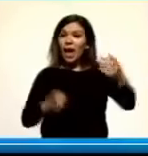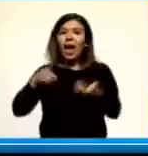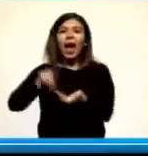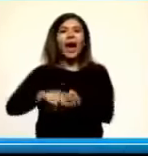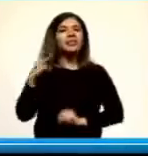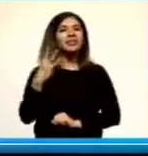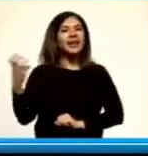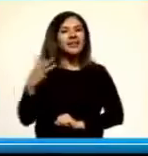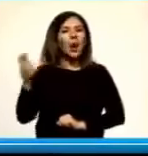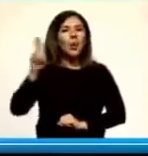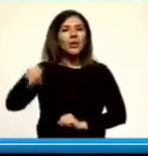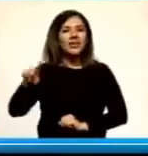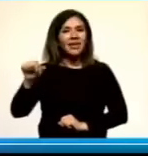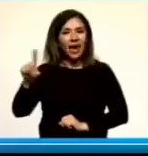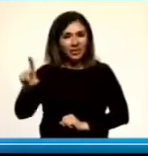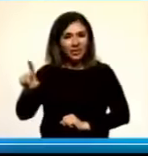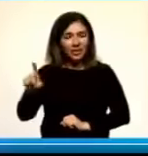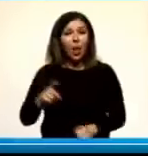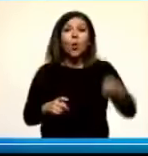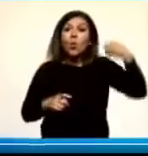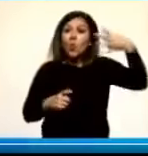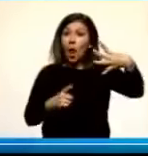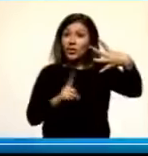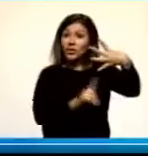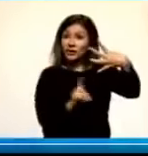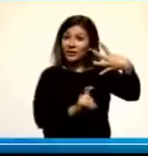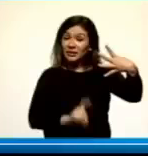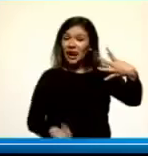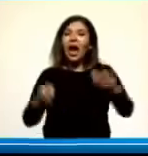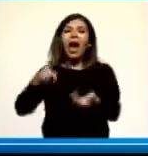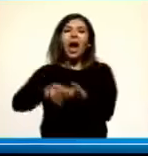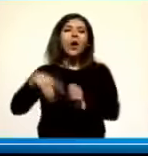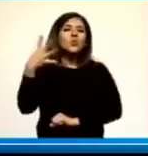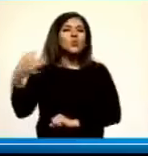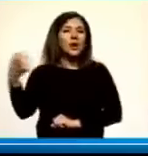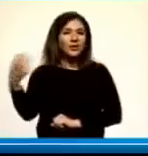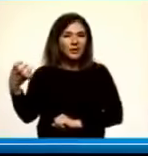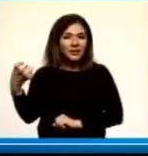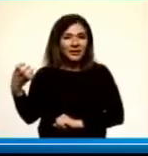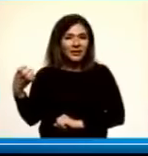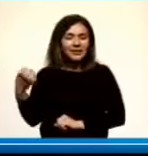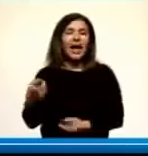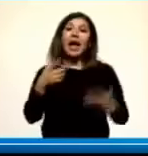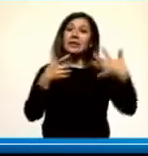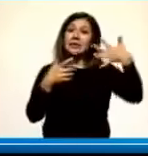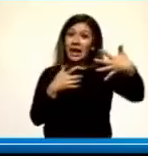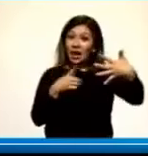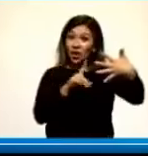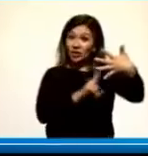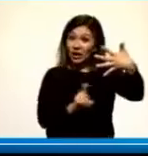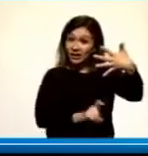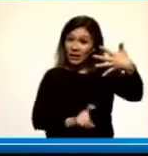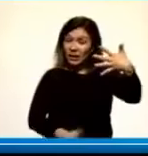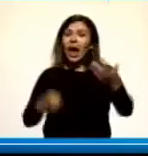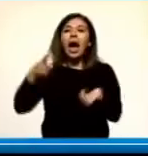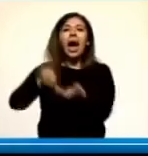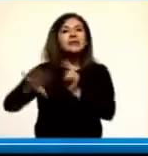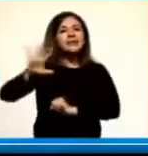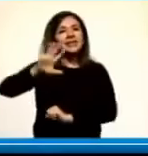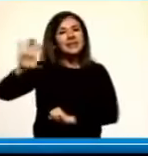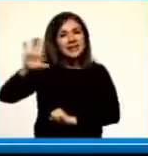300 unidades. 4 centenas son 400 unidades. 5 centenas son